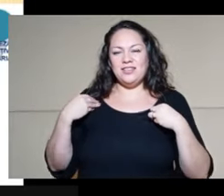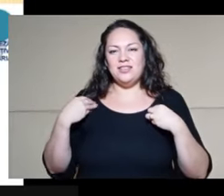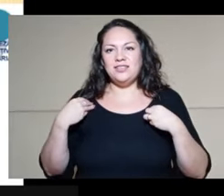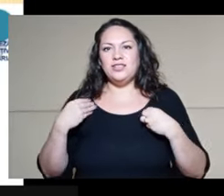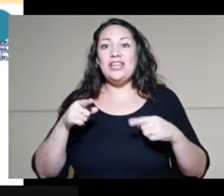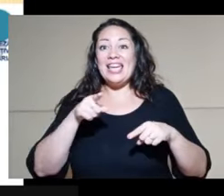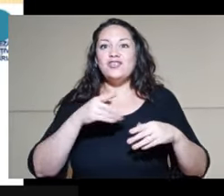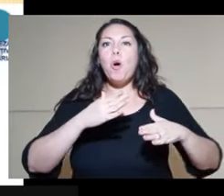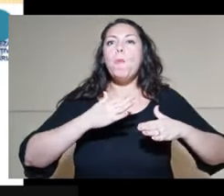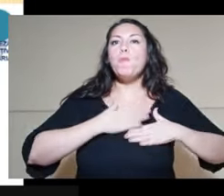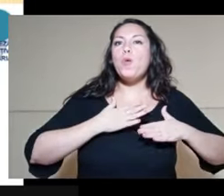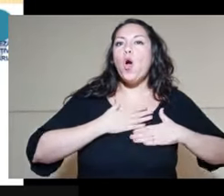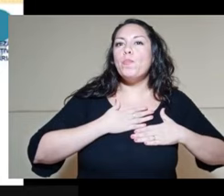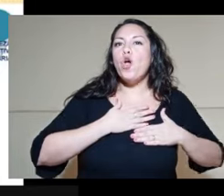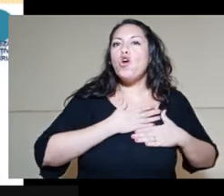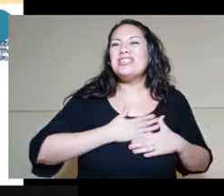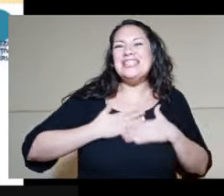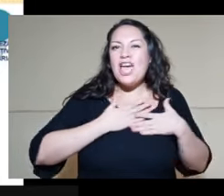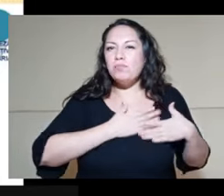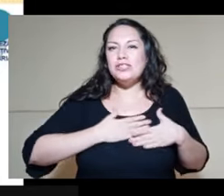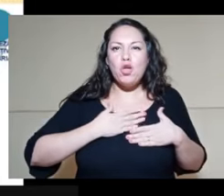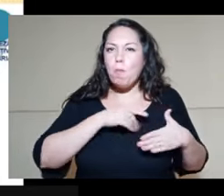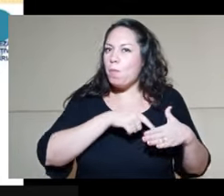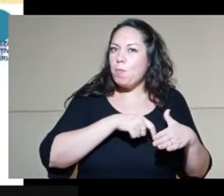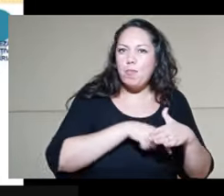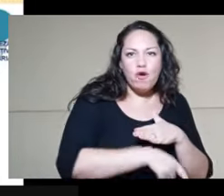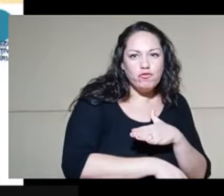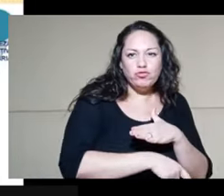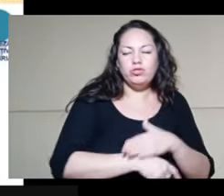se estimulan todos los receptores de la propiocepción.